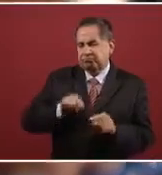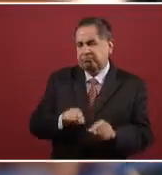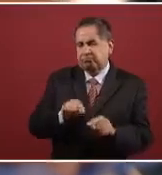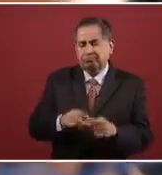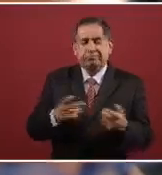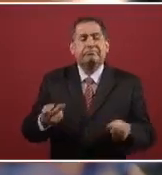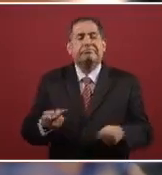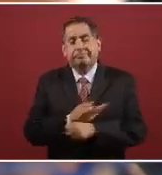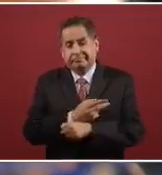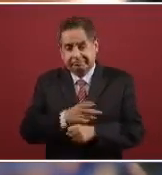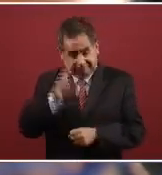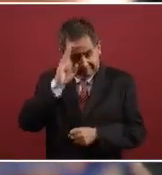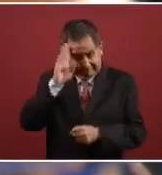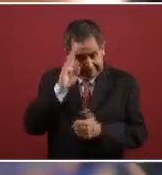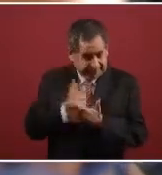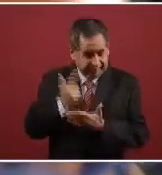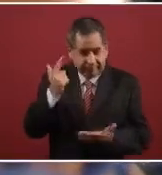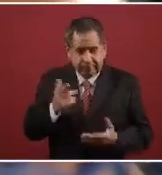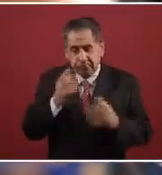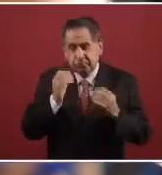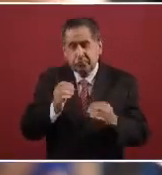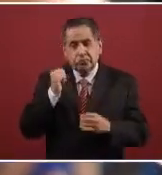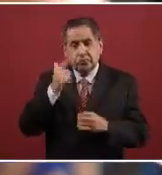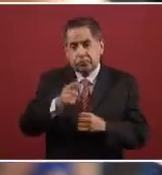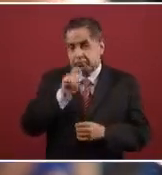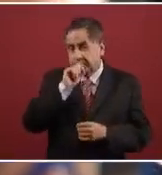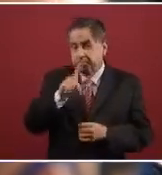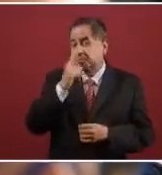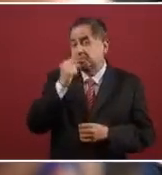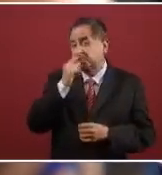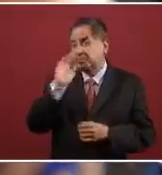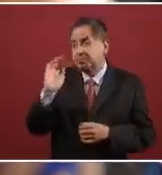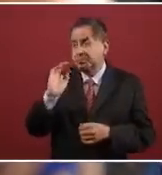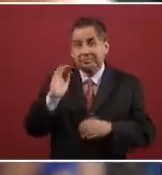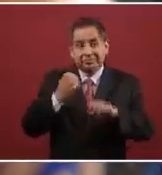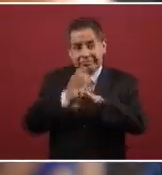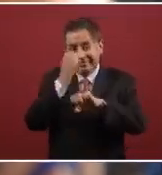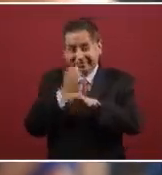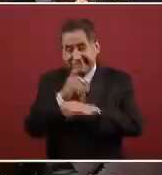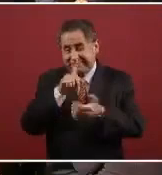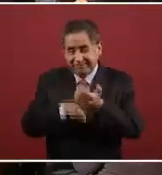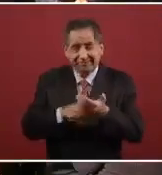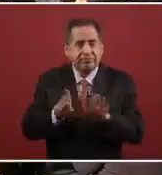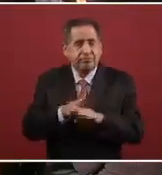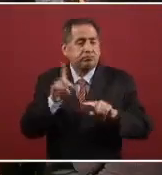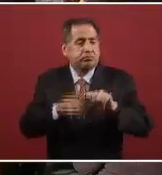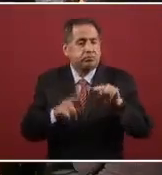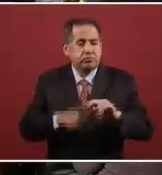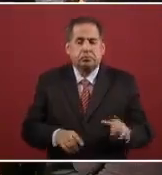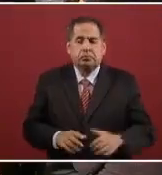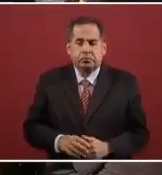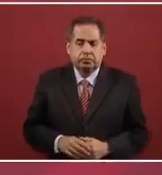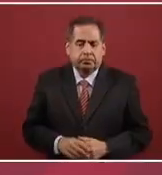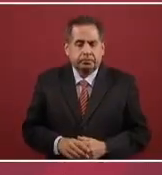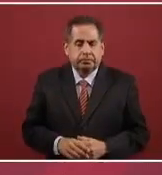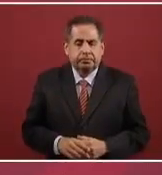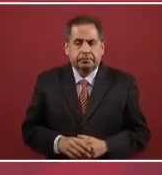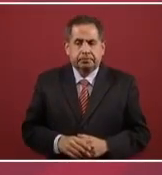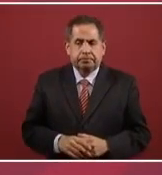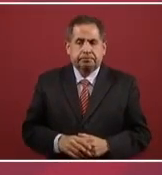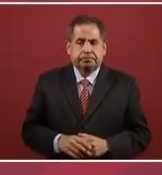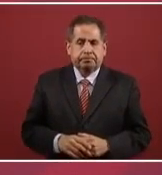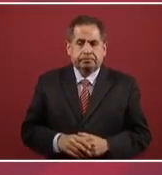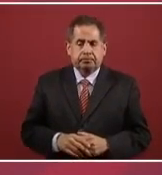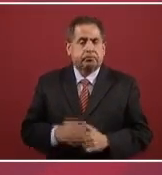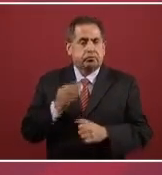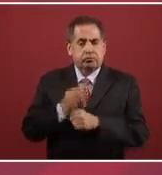llegado y también si hay en las policías estatales. ¿Cómo va a ser esta depuración de la policía? Gracias. Sí, estamos